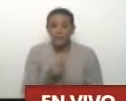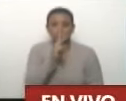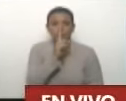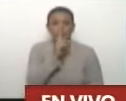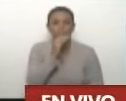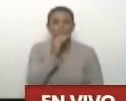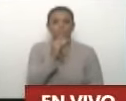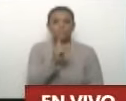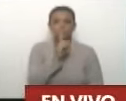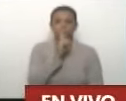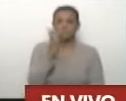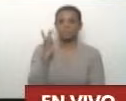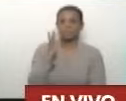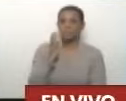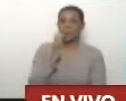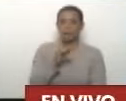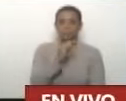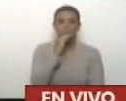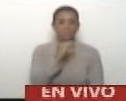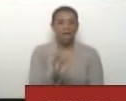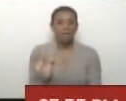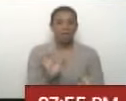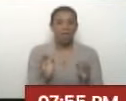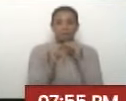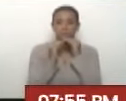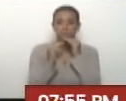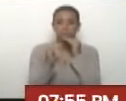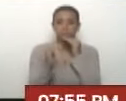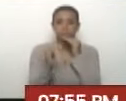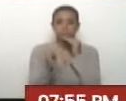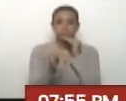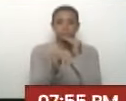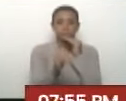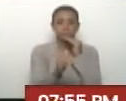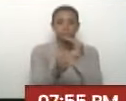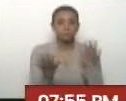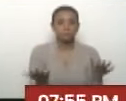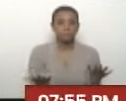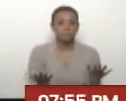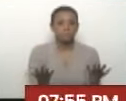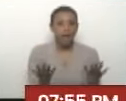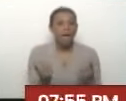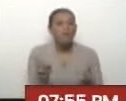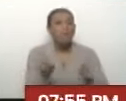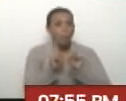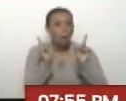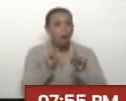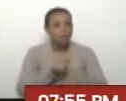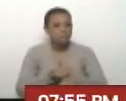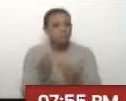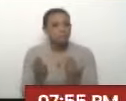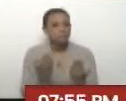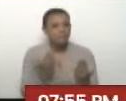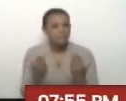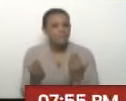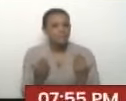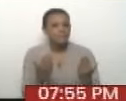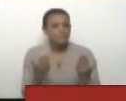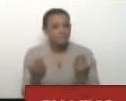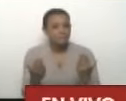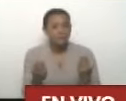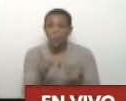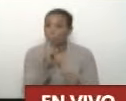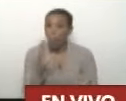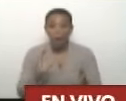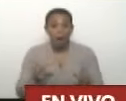callaban. Silencio, silencio. Parece mucho a esta hora también. Por eso los que no podemos